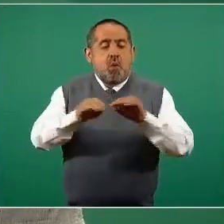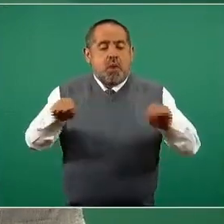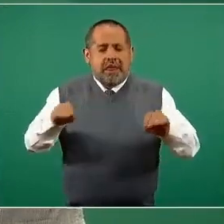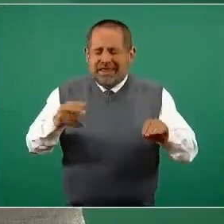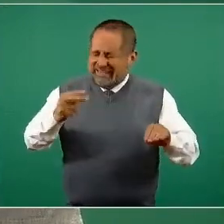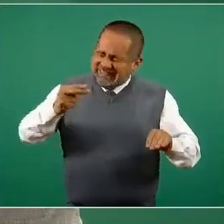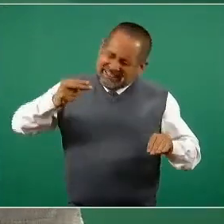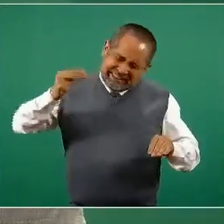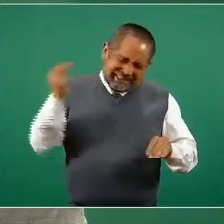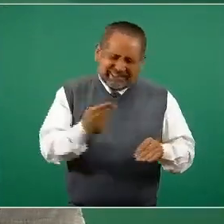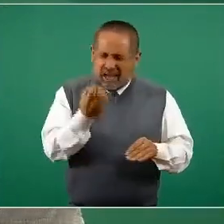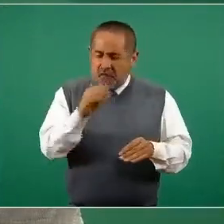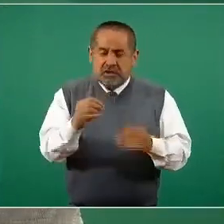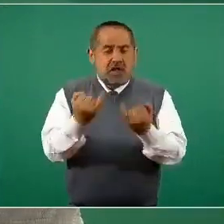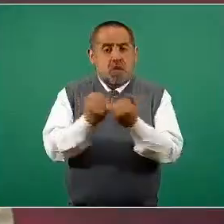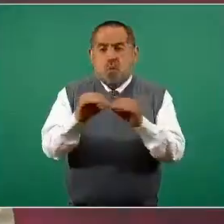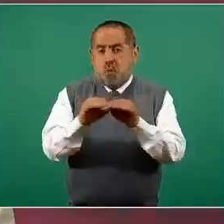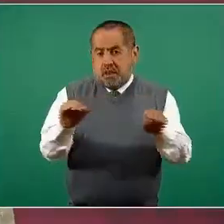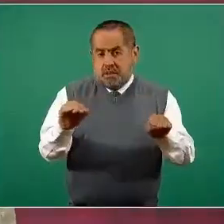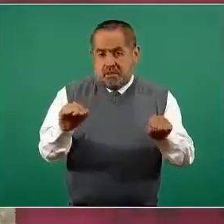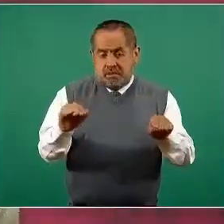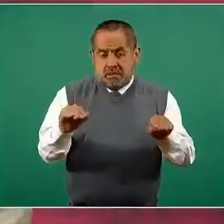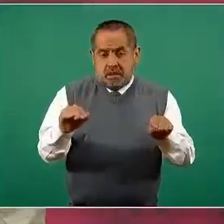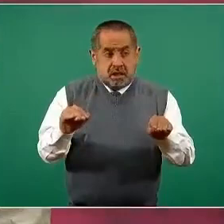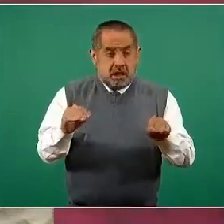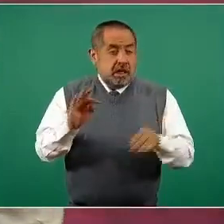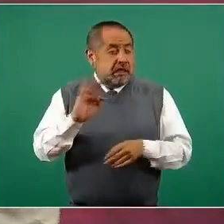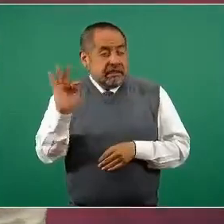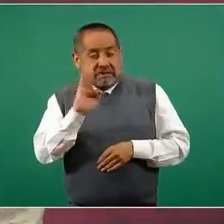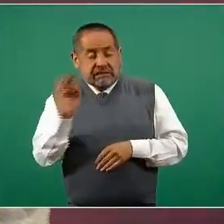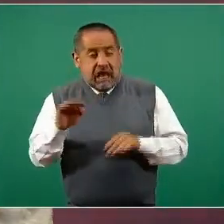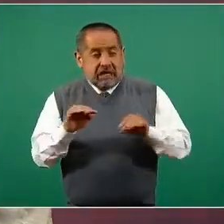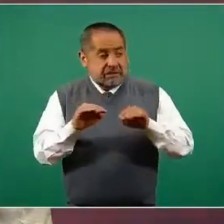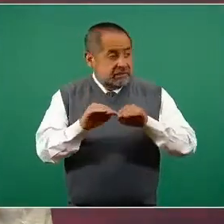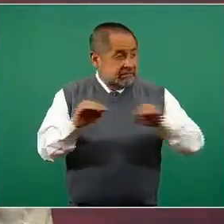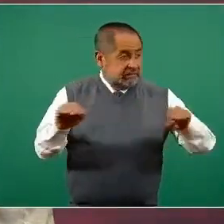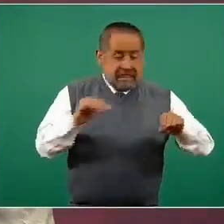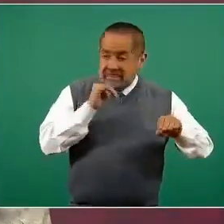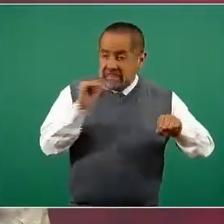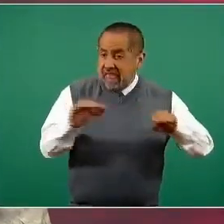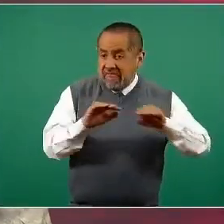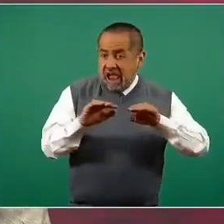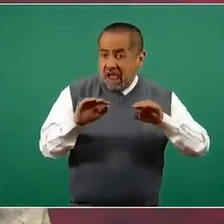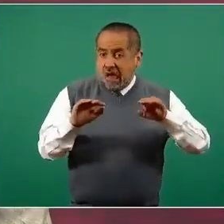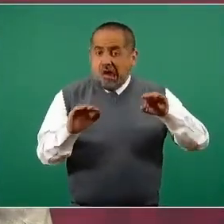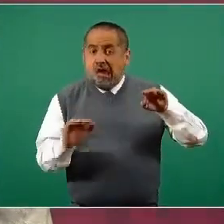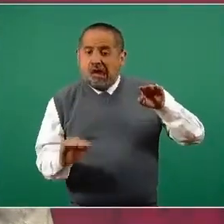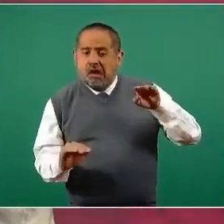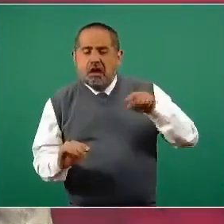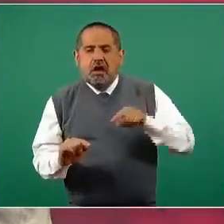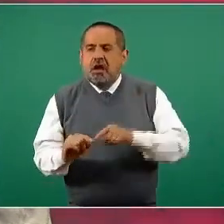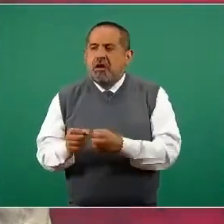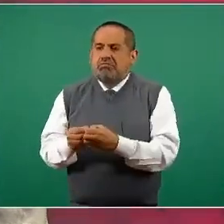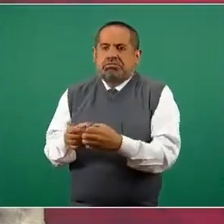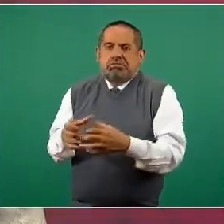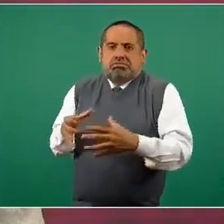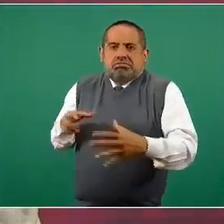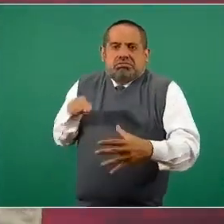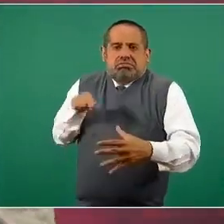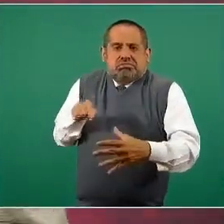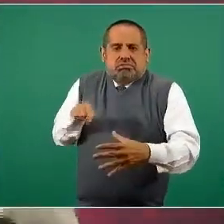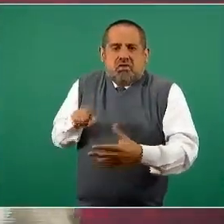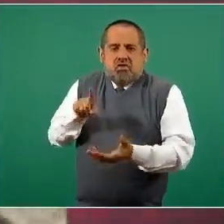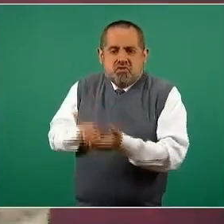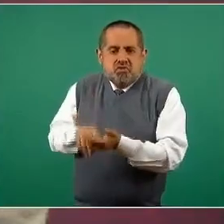imperativo, porque si no se logra una distribución adecuada de los mecanismos de protección, finalmente